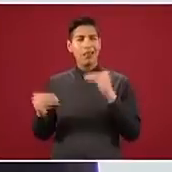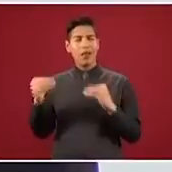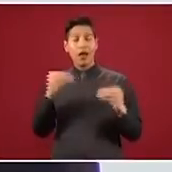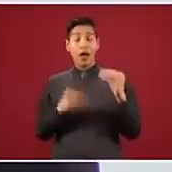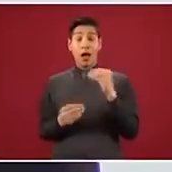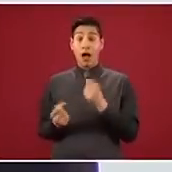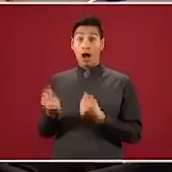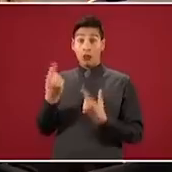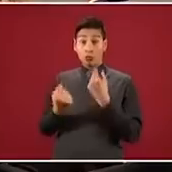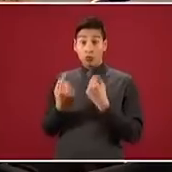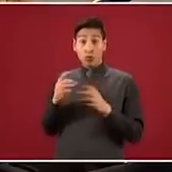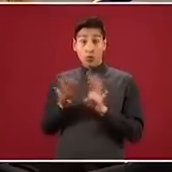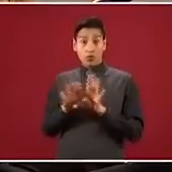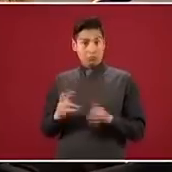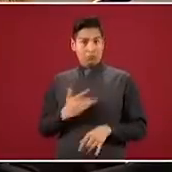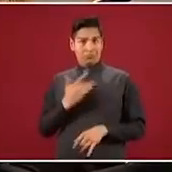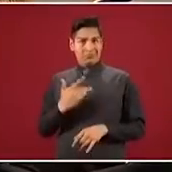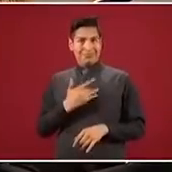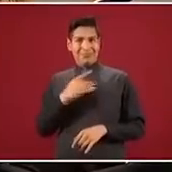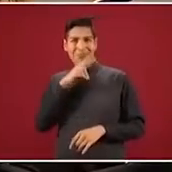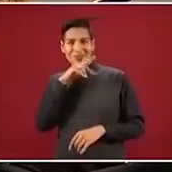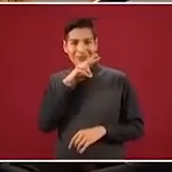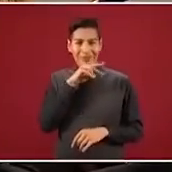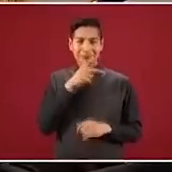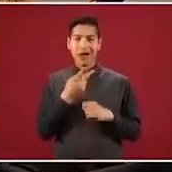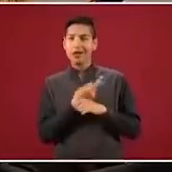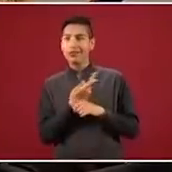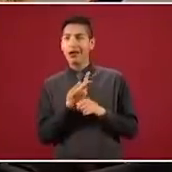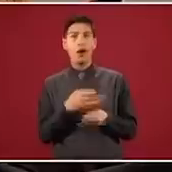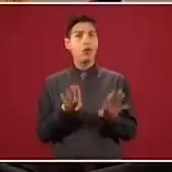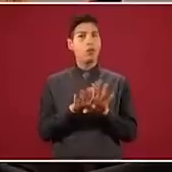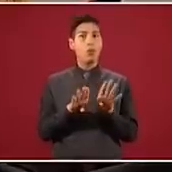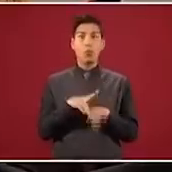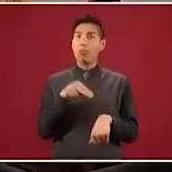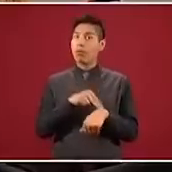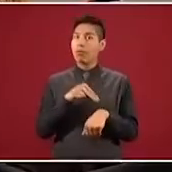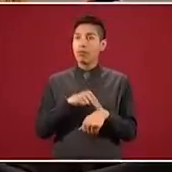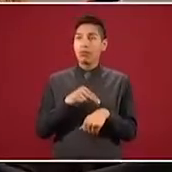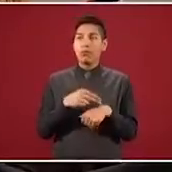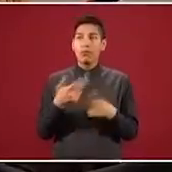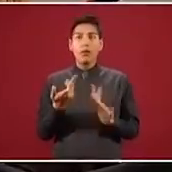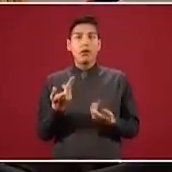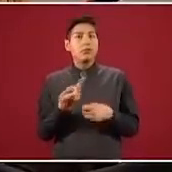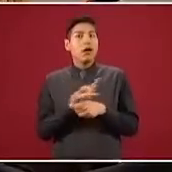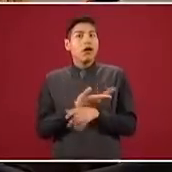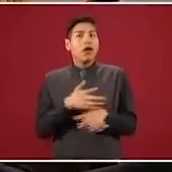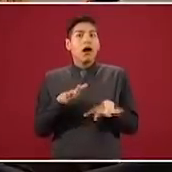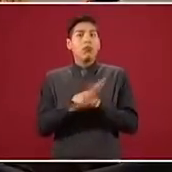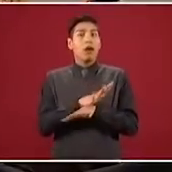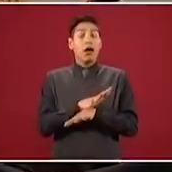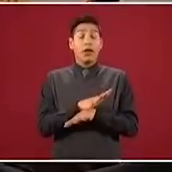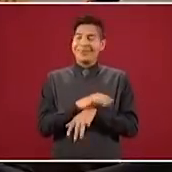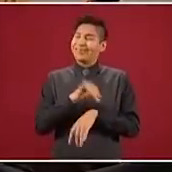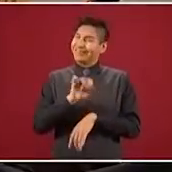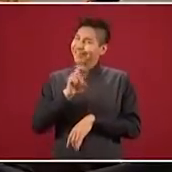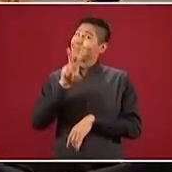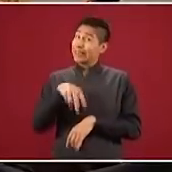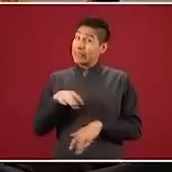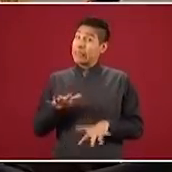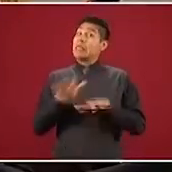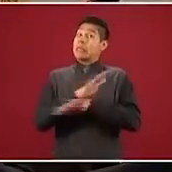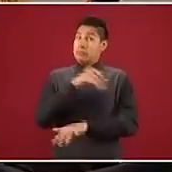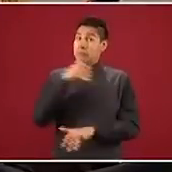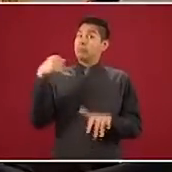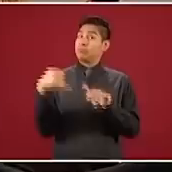que se han generado en la población pensando que estos cambios, que son muy profundos, que son